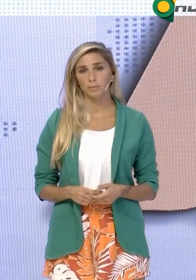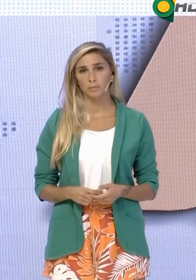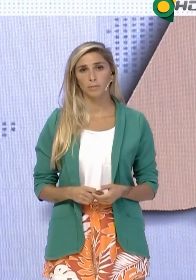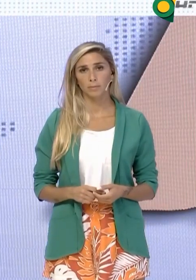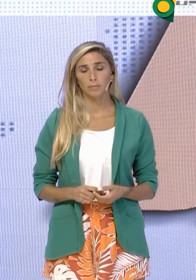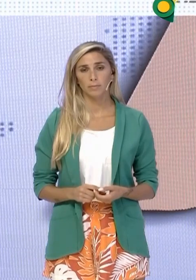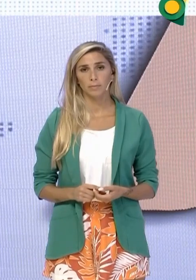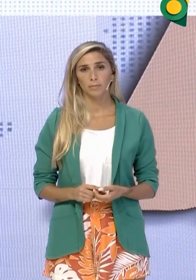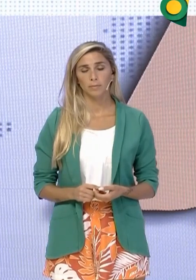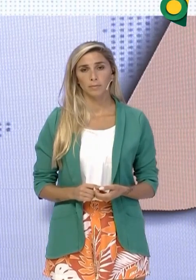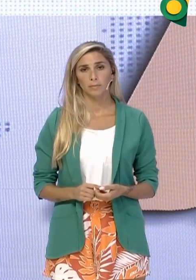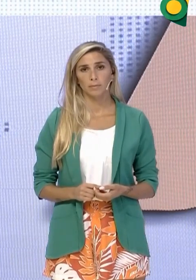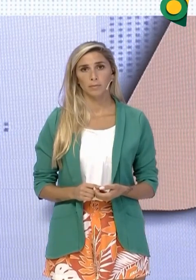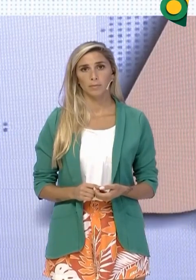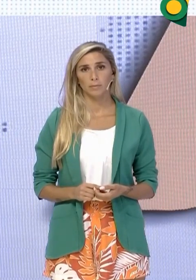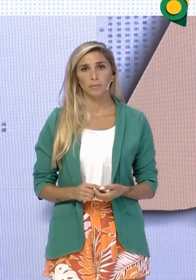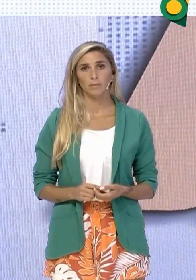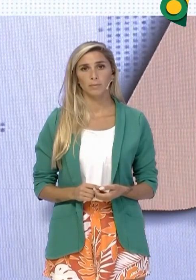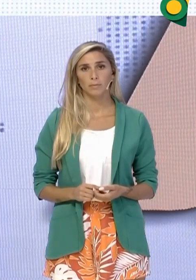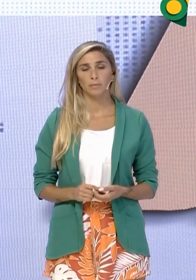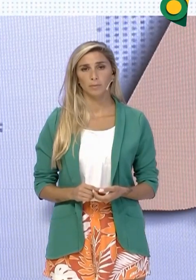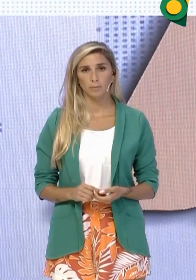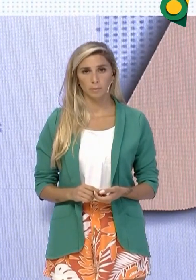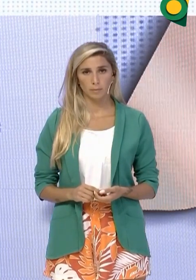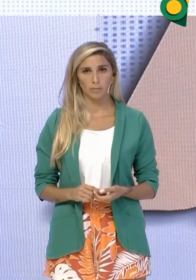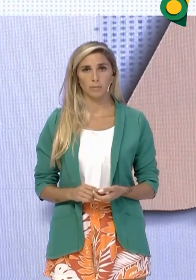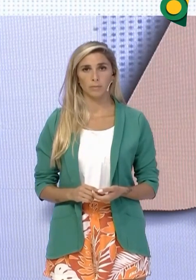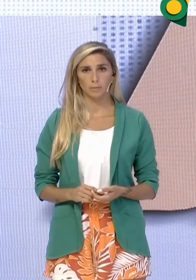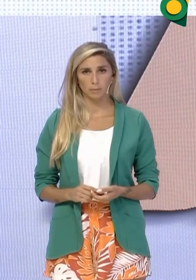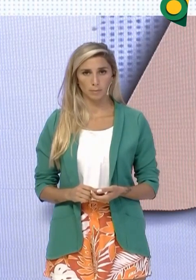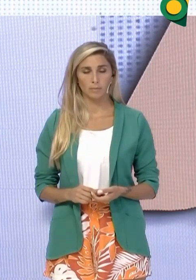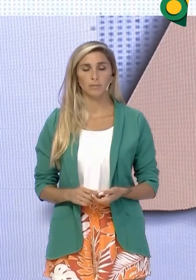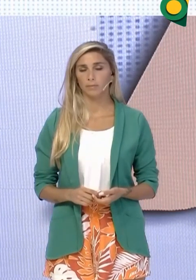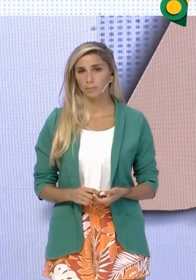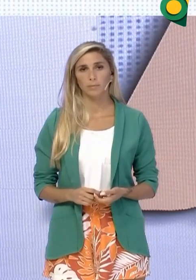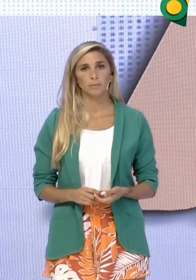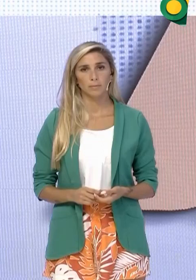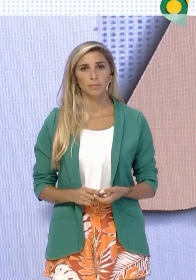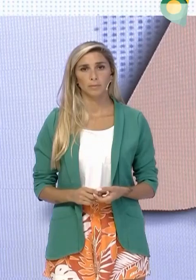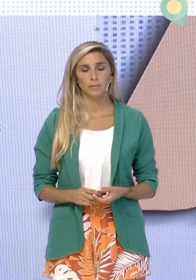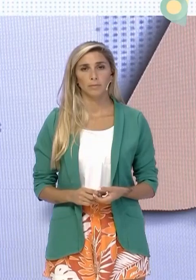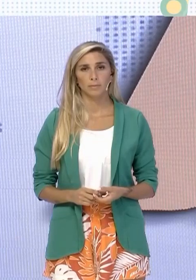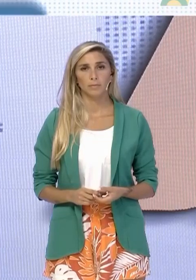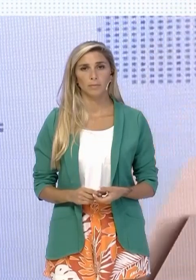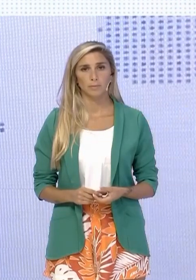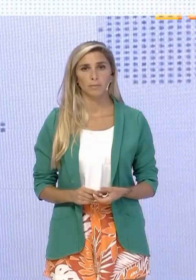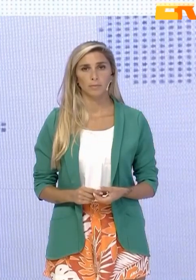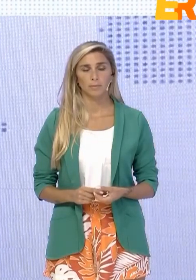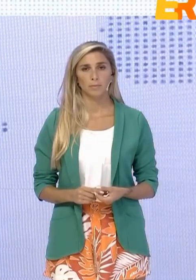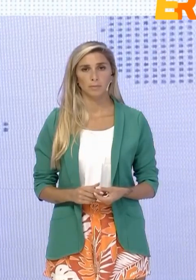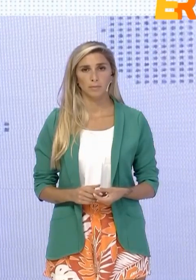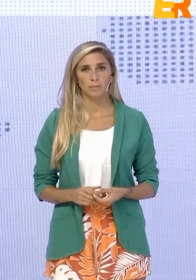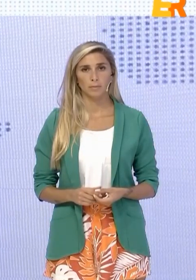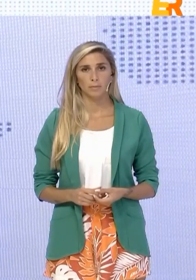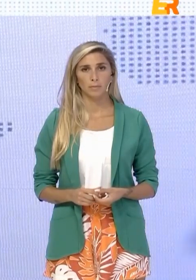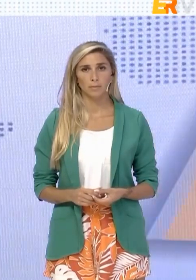embargo, frente a una situación de alarma, fue inducida, fue llevada, fue guiada, y digo, bueno, hasta donde